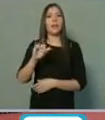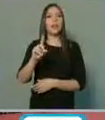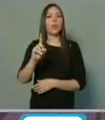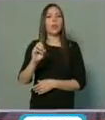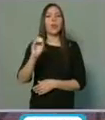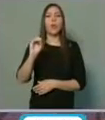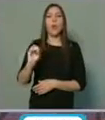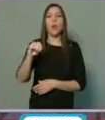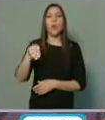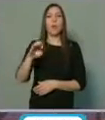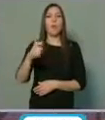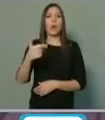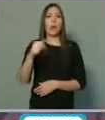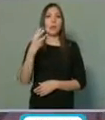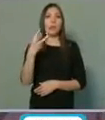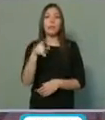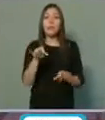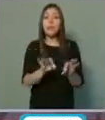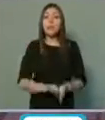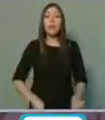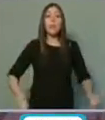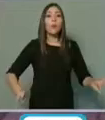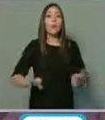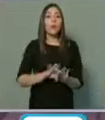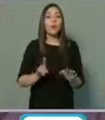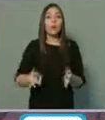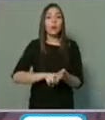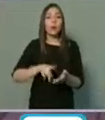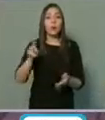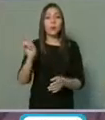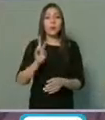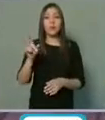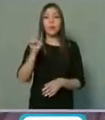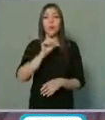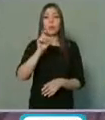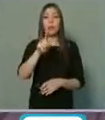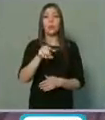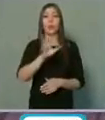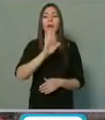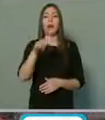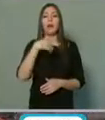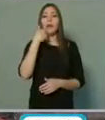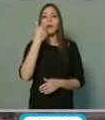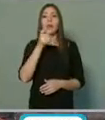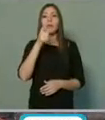3. Una sugerencia nada más, que cuando se consume ya hidratada, tratemos de masticarla.